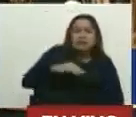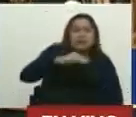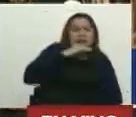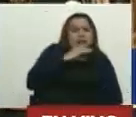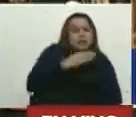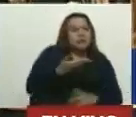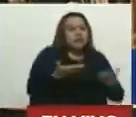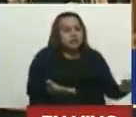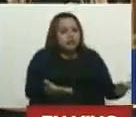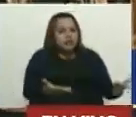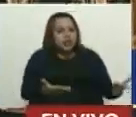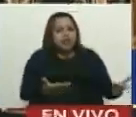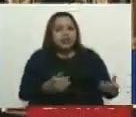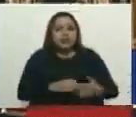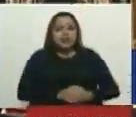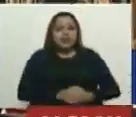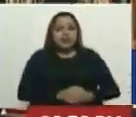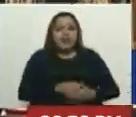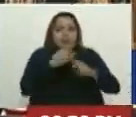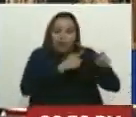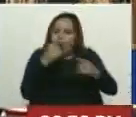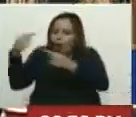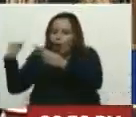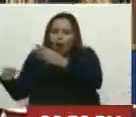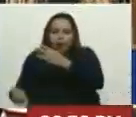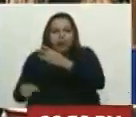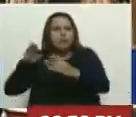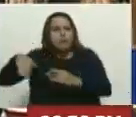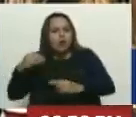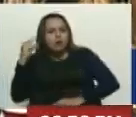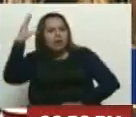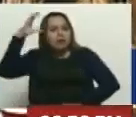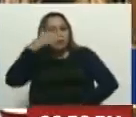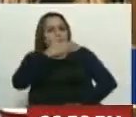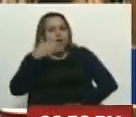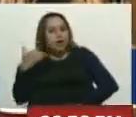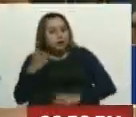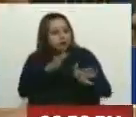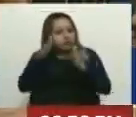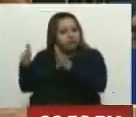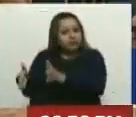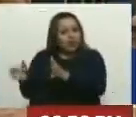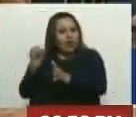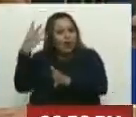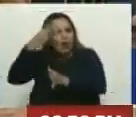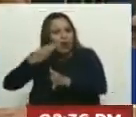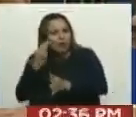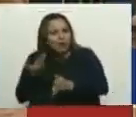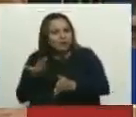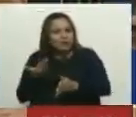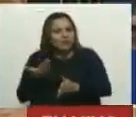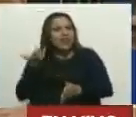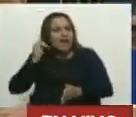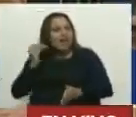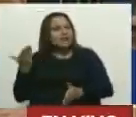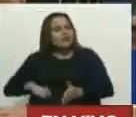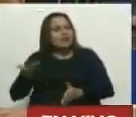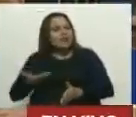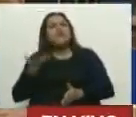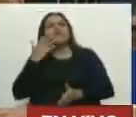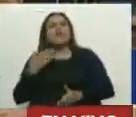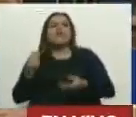respecto al común, es sobresaliente, o un adolescente que respecto al común es sobresaliente en algunas áreas de la vida